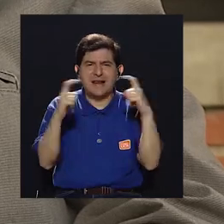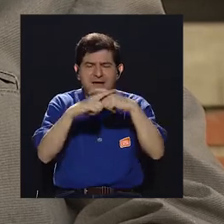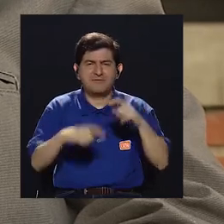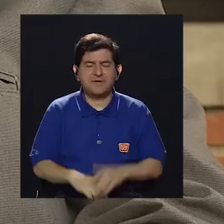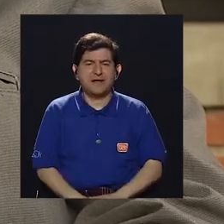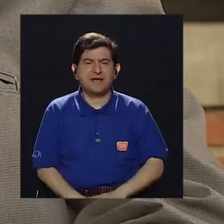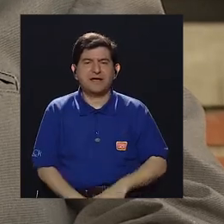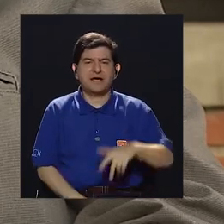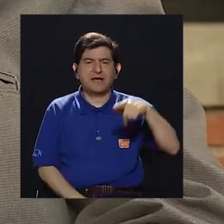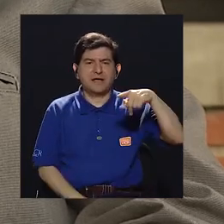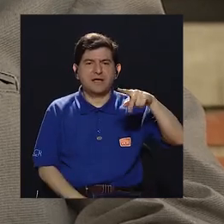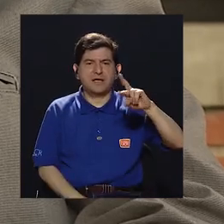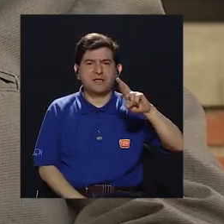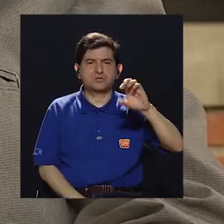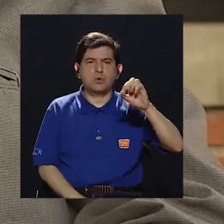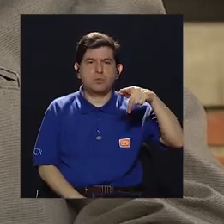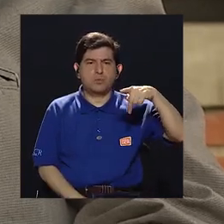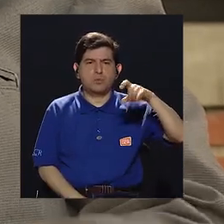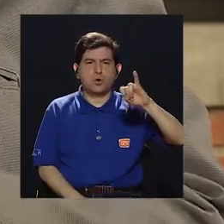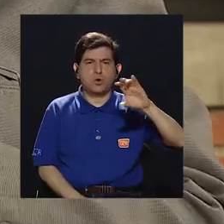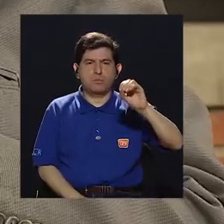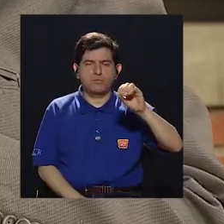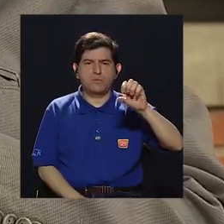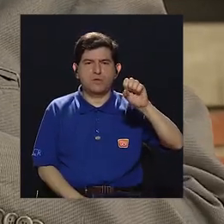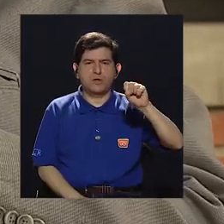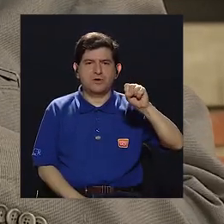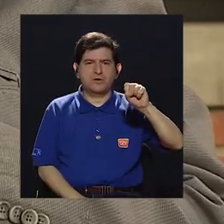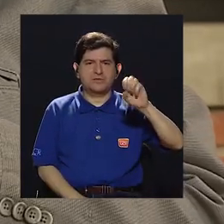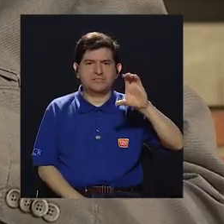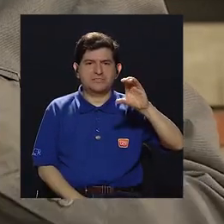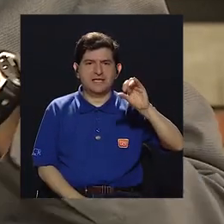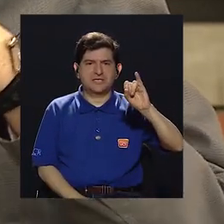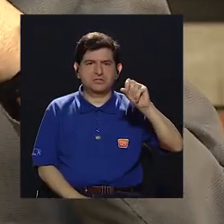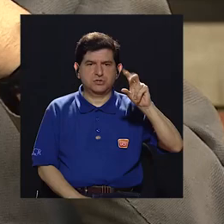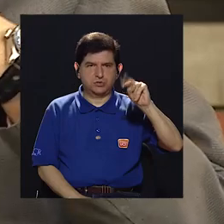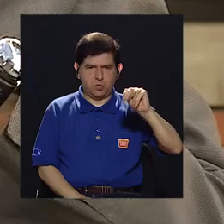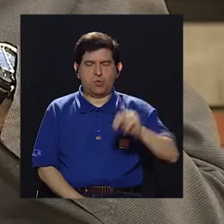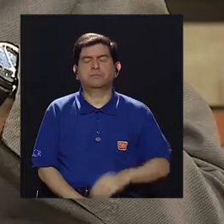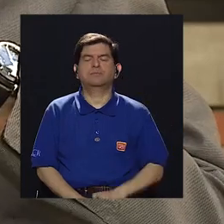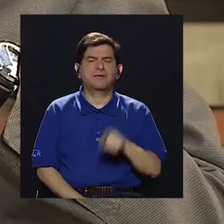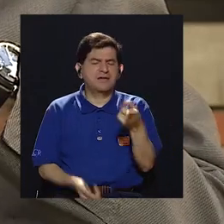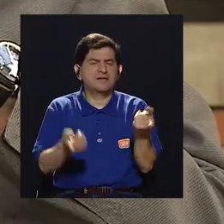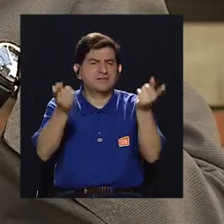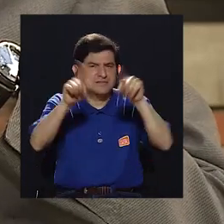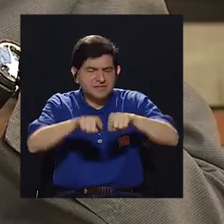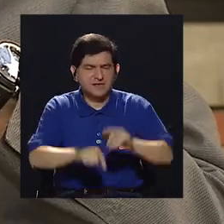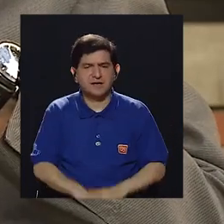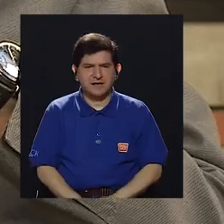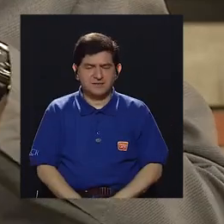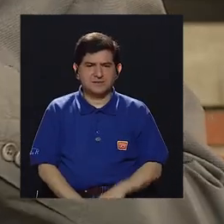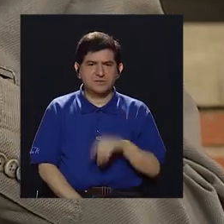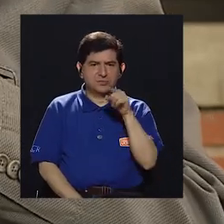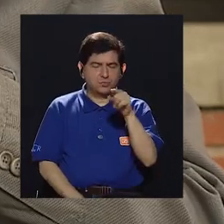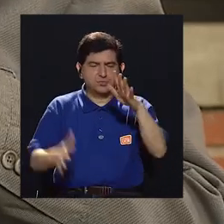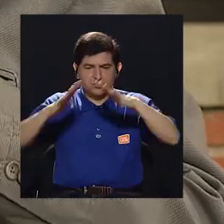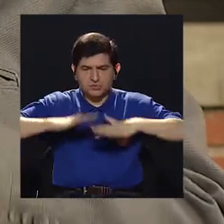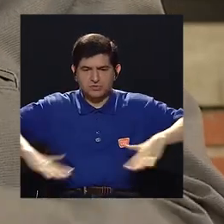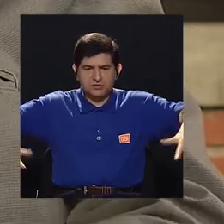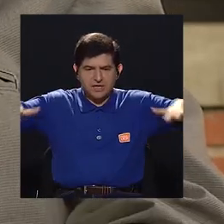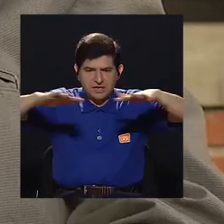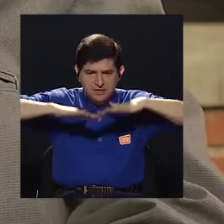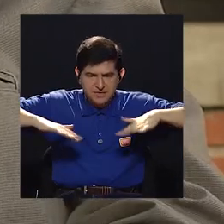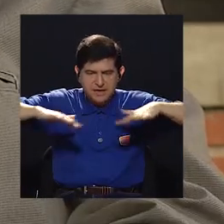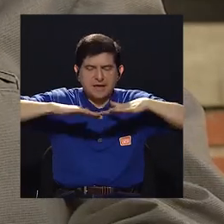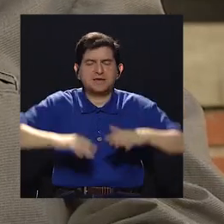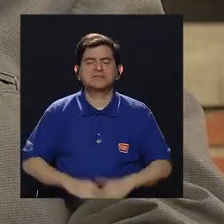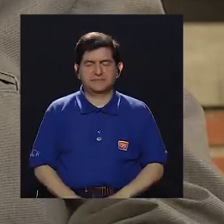sí es importante, se llama propiocepción, que eso en realidad lo que te da es, digamos, tu ser en el espacio